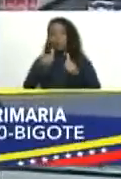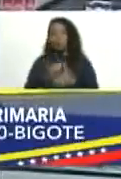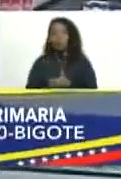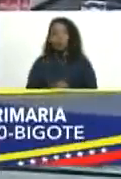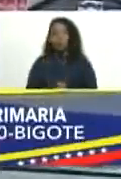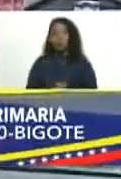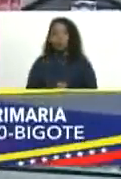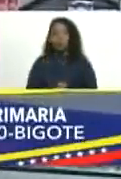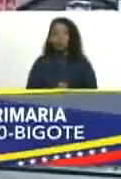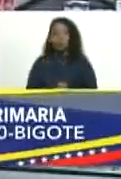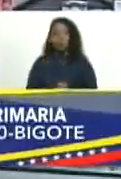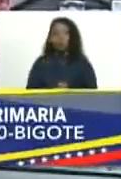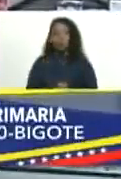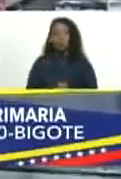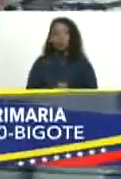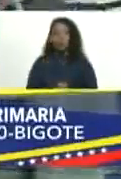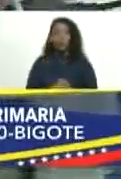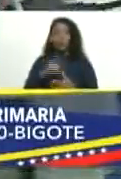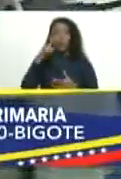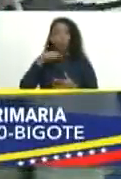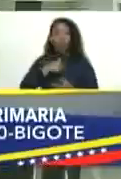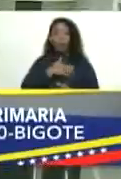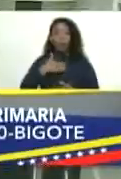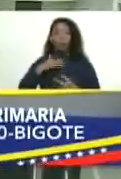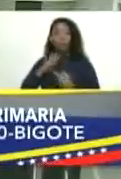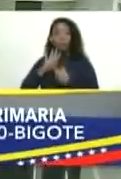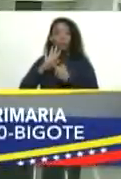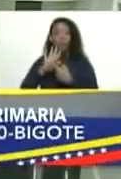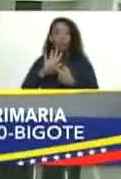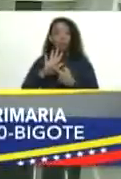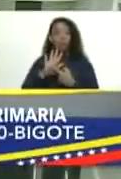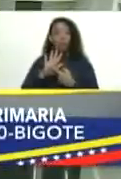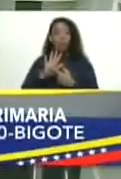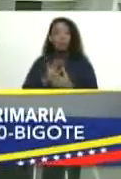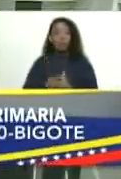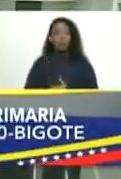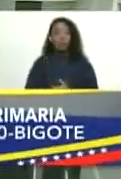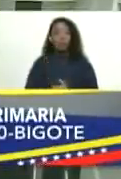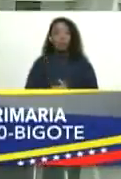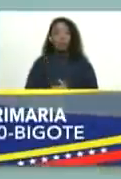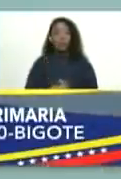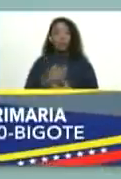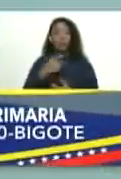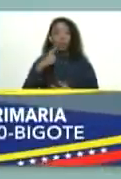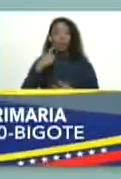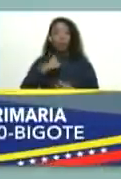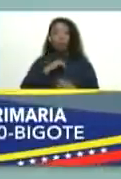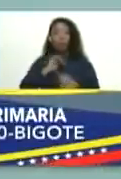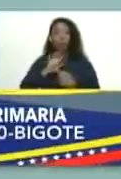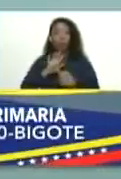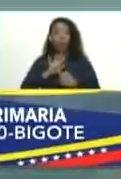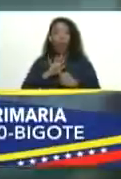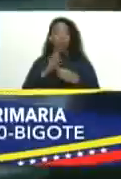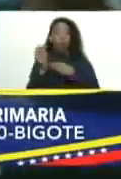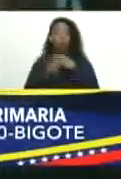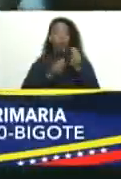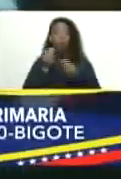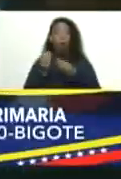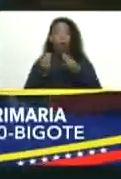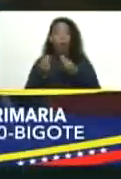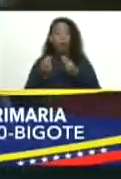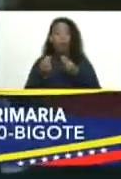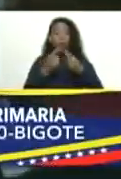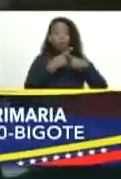Y yo quiero mostrarle, aparte de todo lo que le hemos mostrado, cómo se